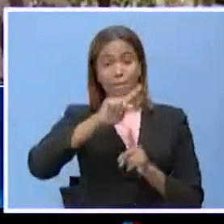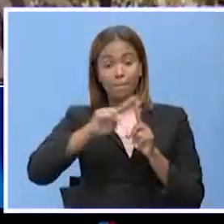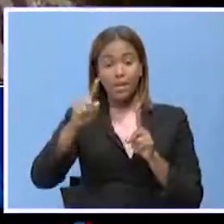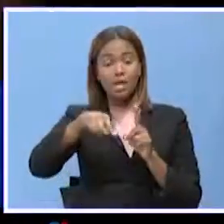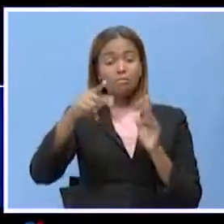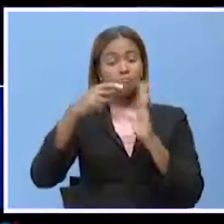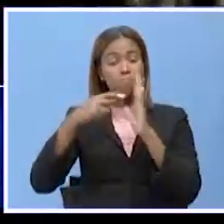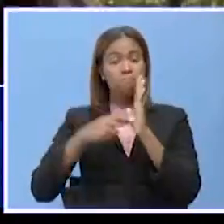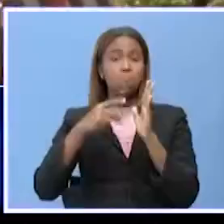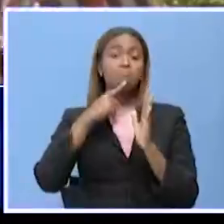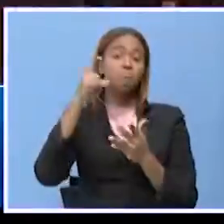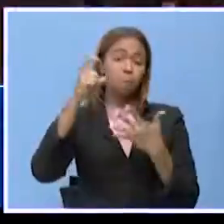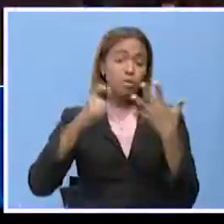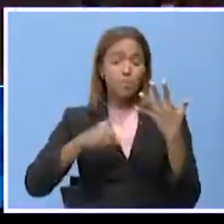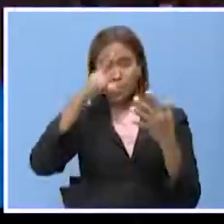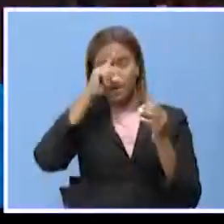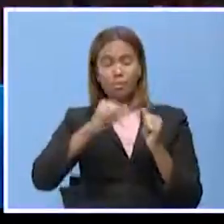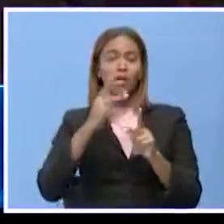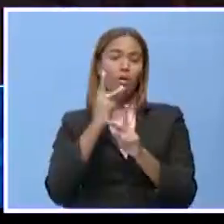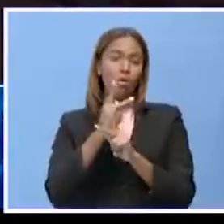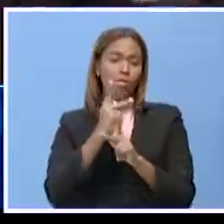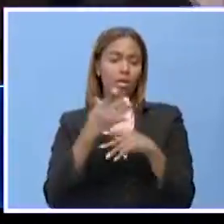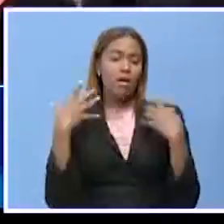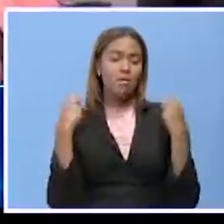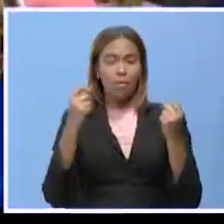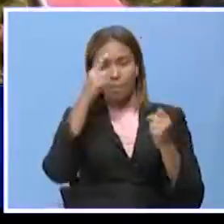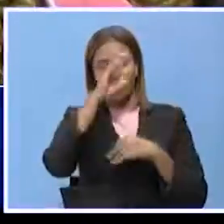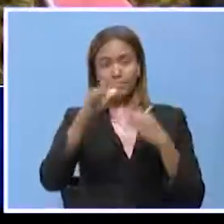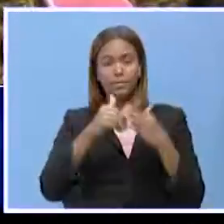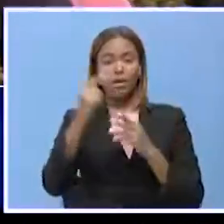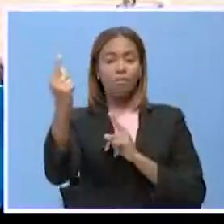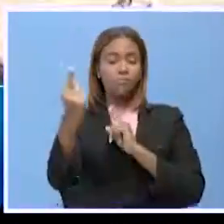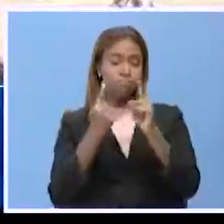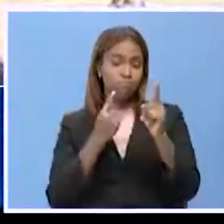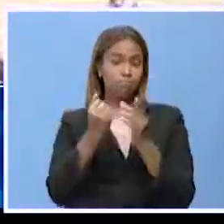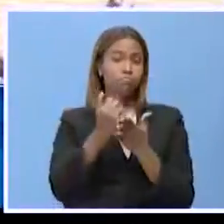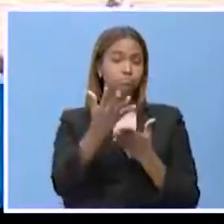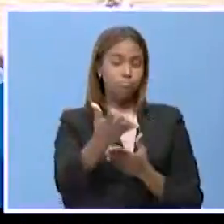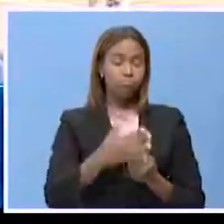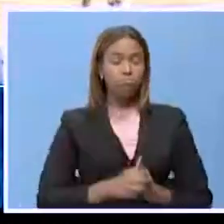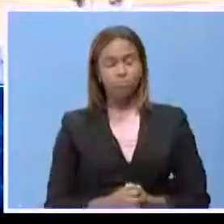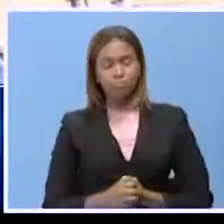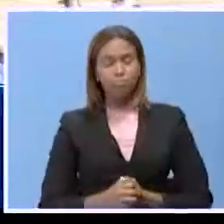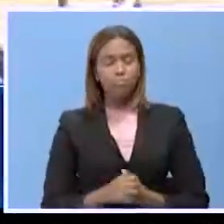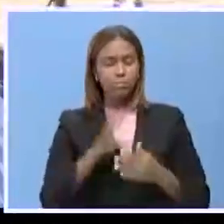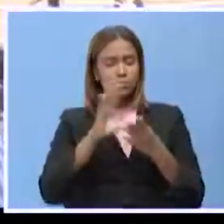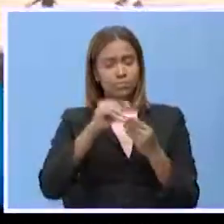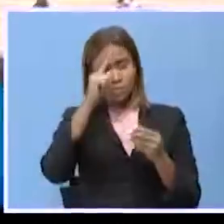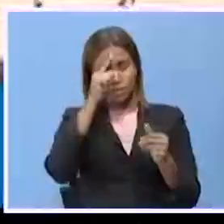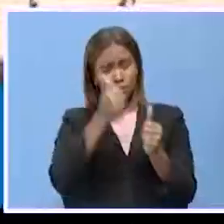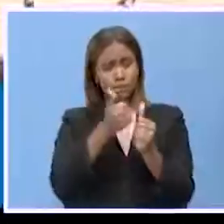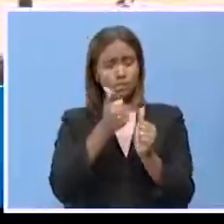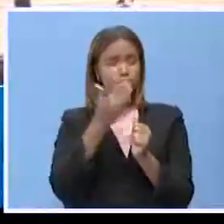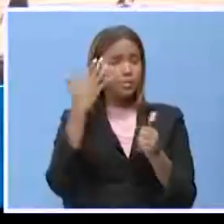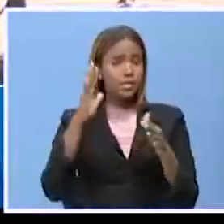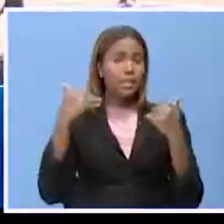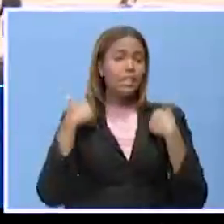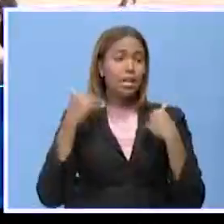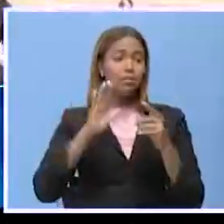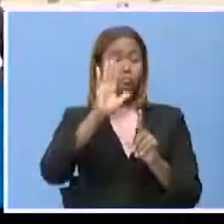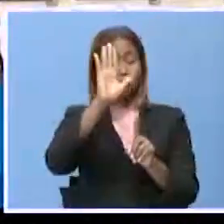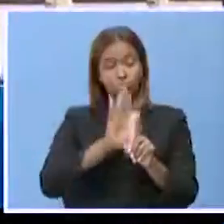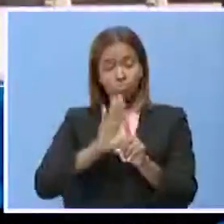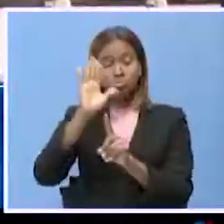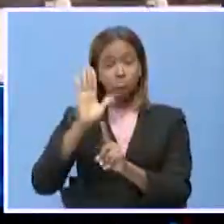estas medidas son necesarias para poder preservar la salud de sus clientes. Con respecto a esto, habrán tenido sus pros y